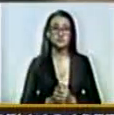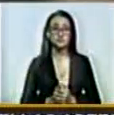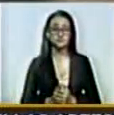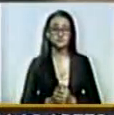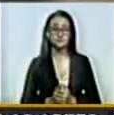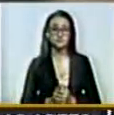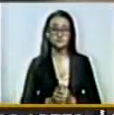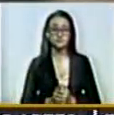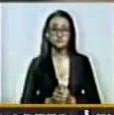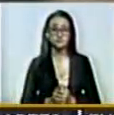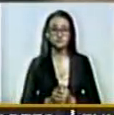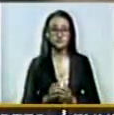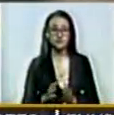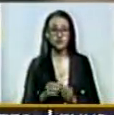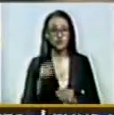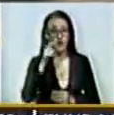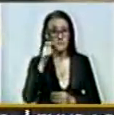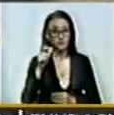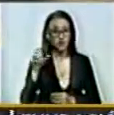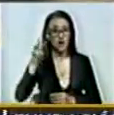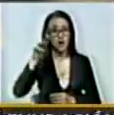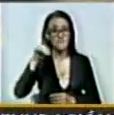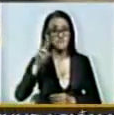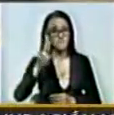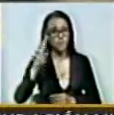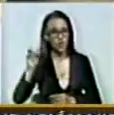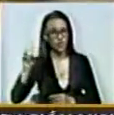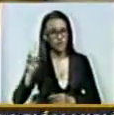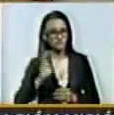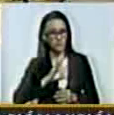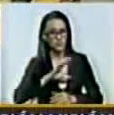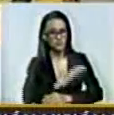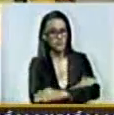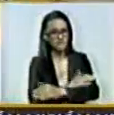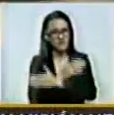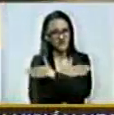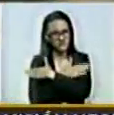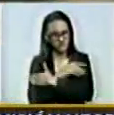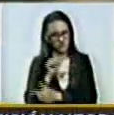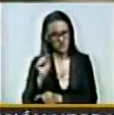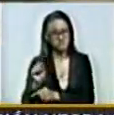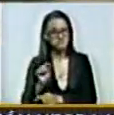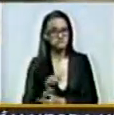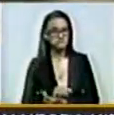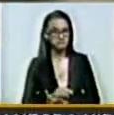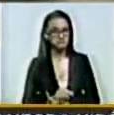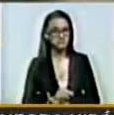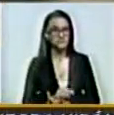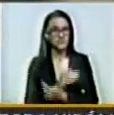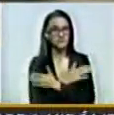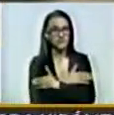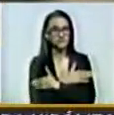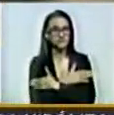a los señores de la Mesa de la Unidad Democrática y decirles felicitaciones.